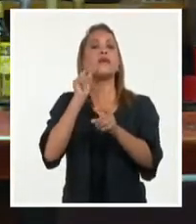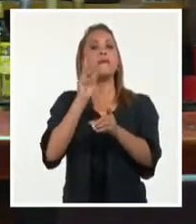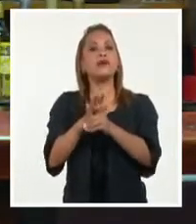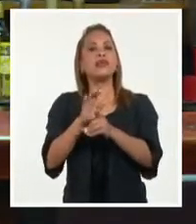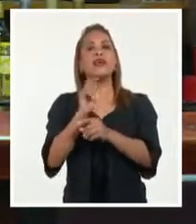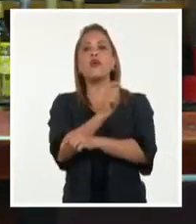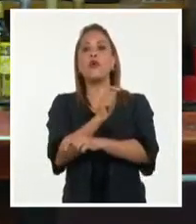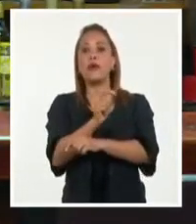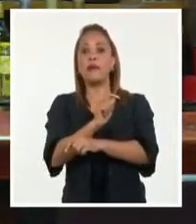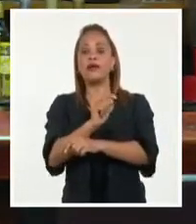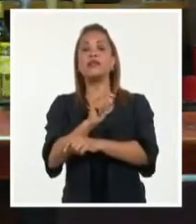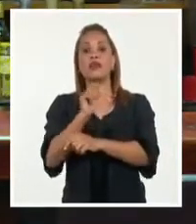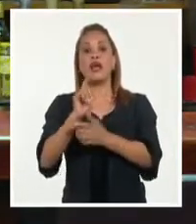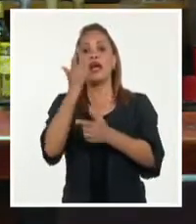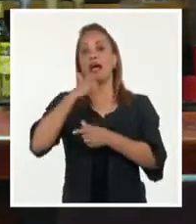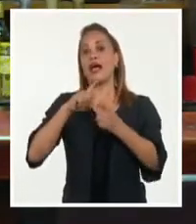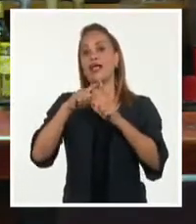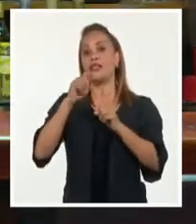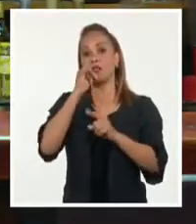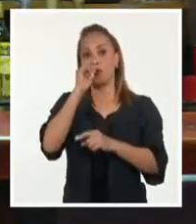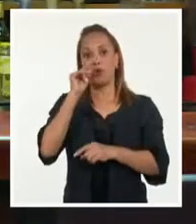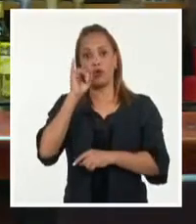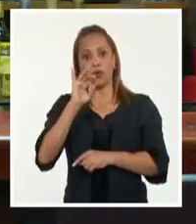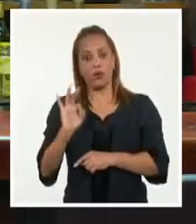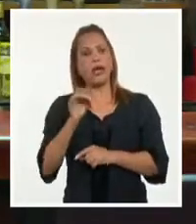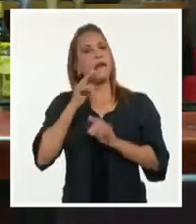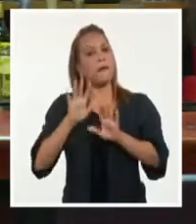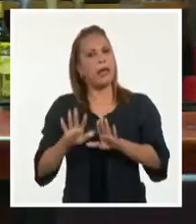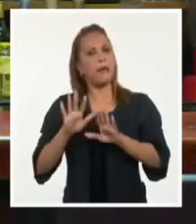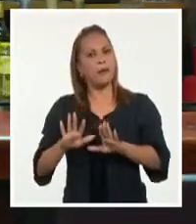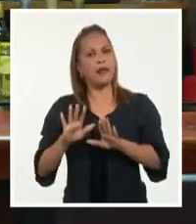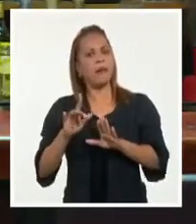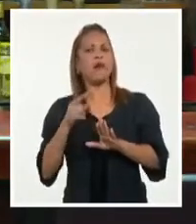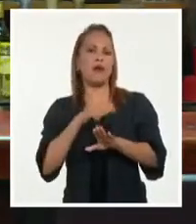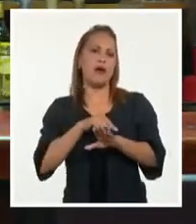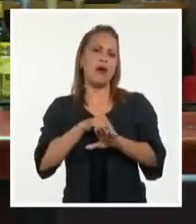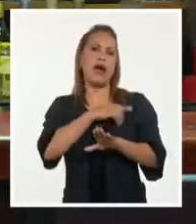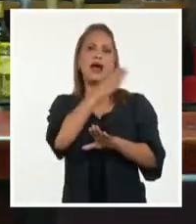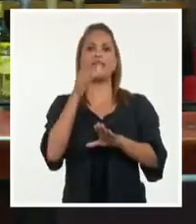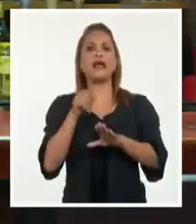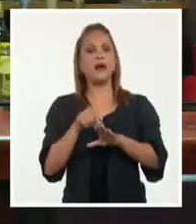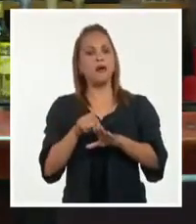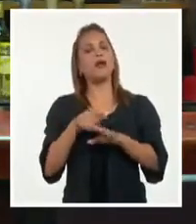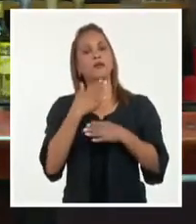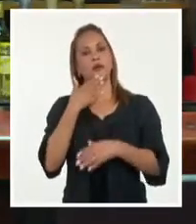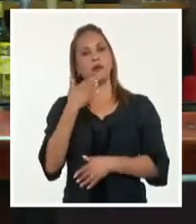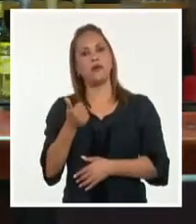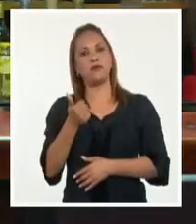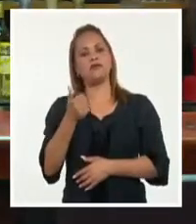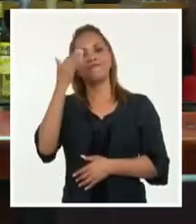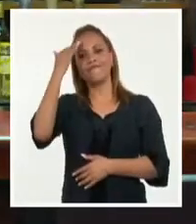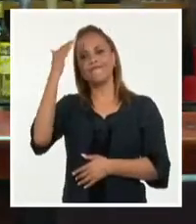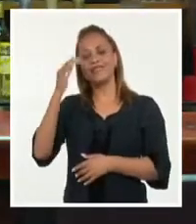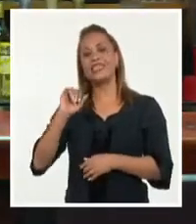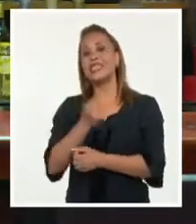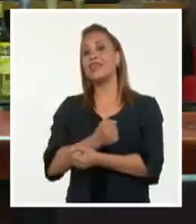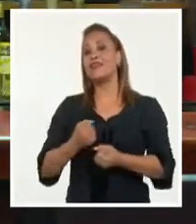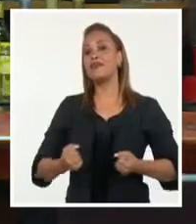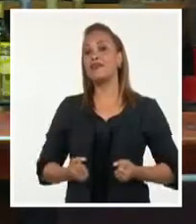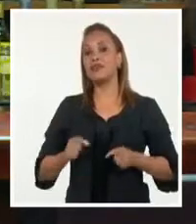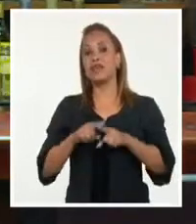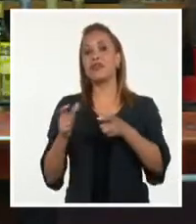antonio my land y bueno hemos tenido que esperar todo este tiempo pero verdad que el comercio de la pena y agradecer el esfuerzo que está haciendo la